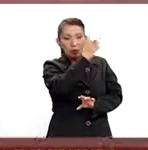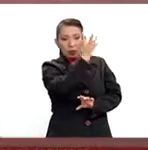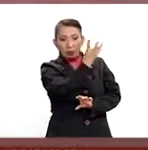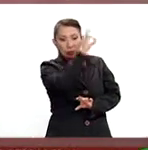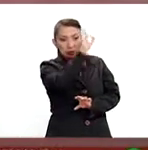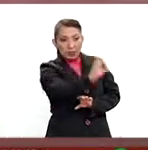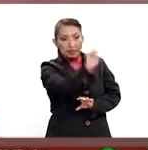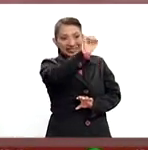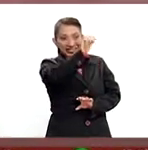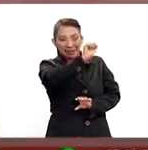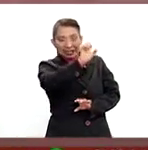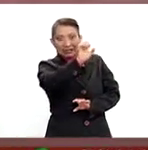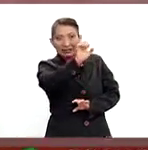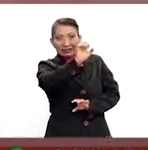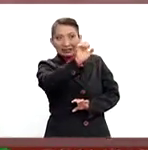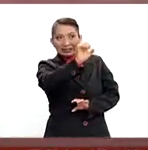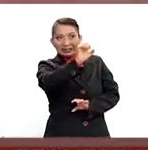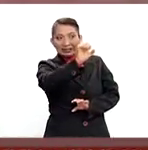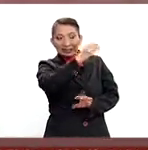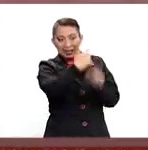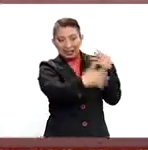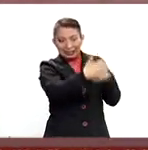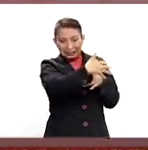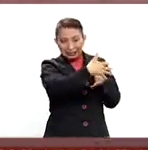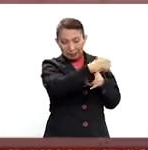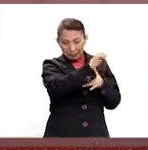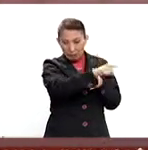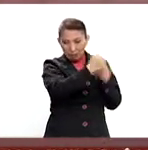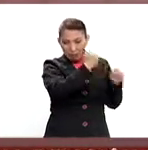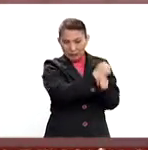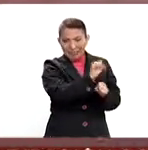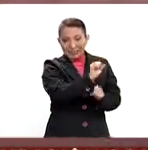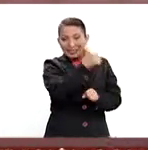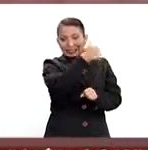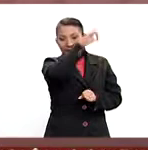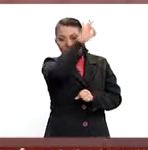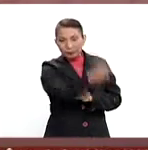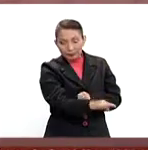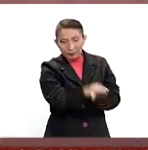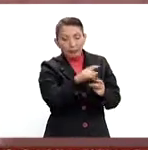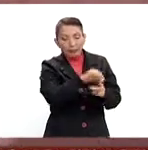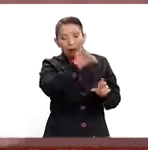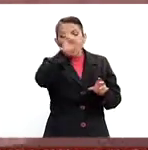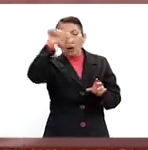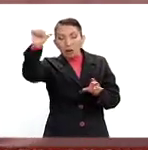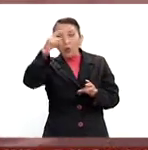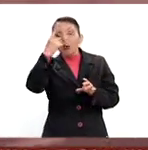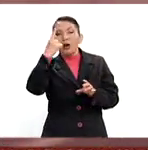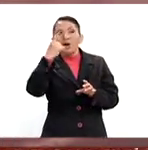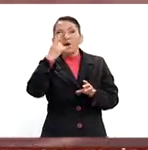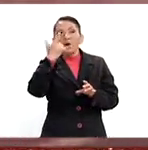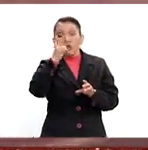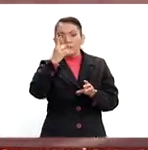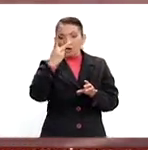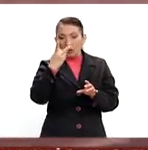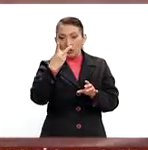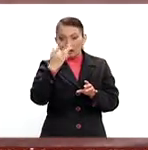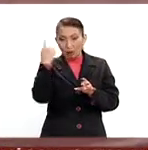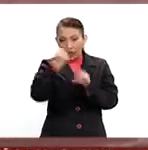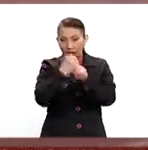44%, septiembre del 15 de ese mismo año 66%, hace un año, junio del 16,